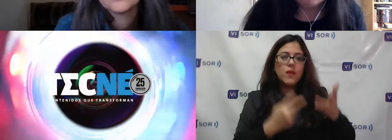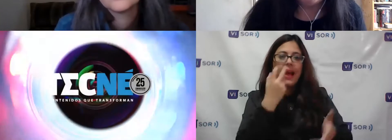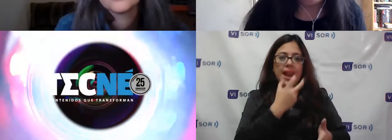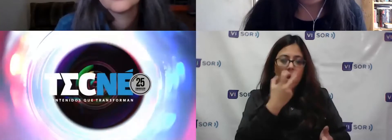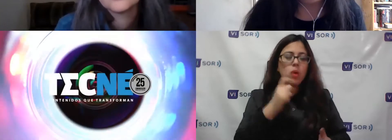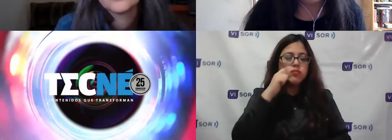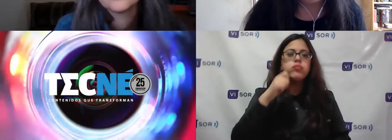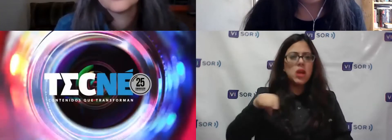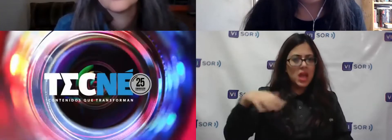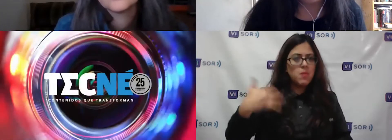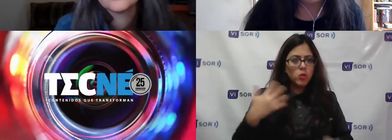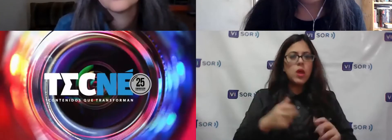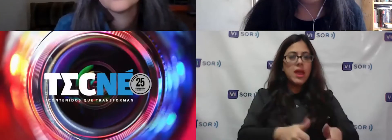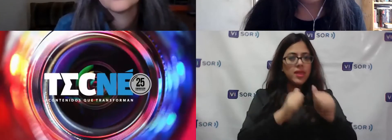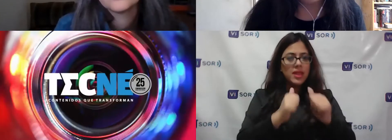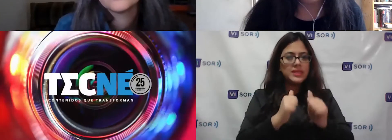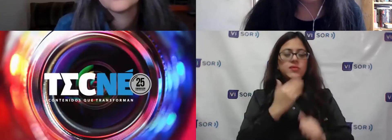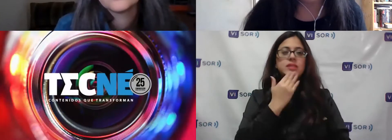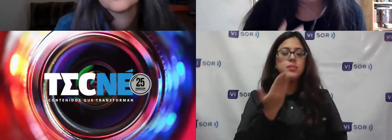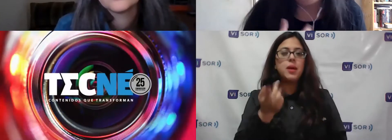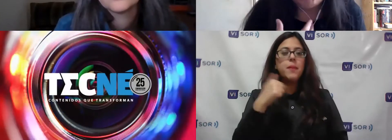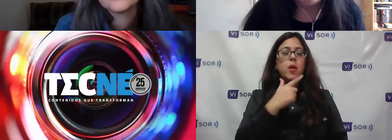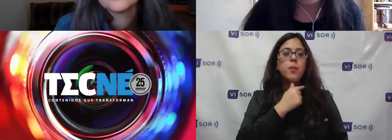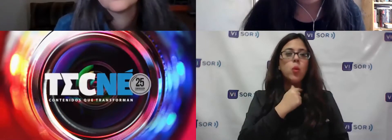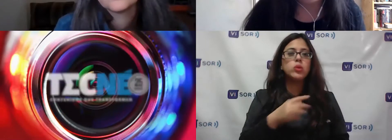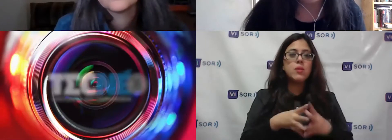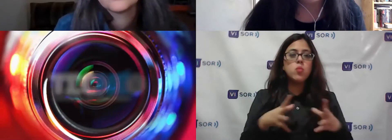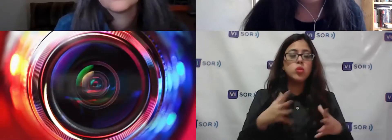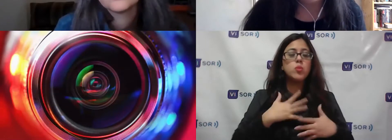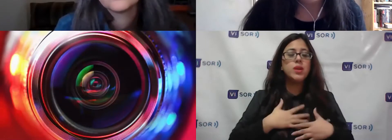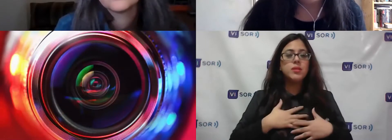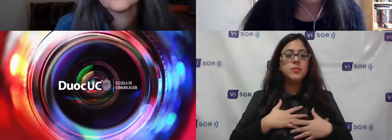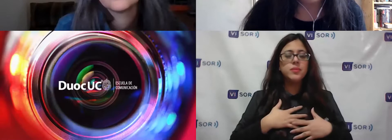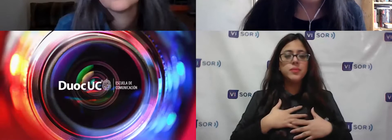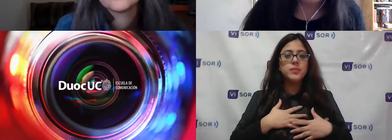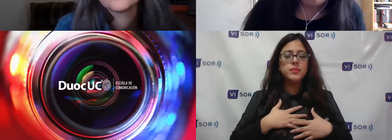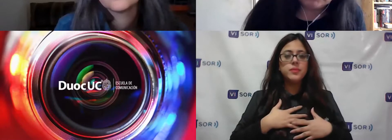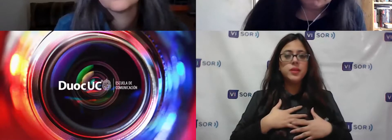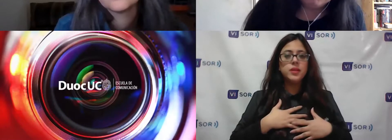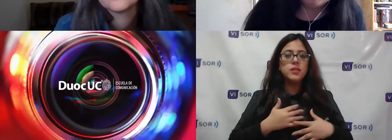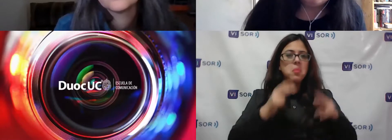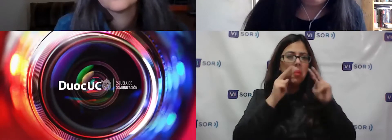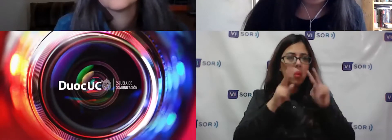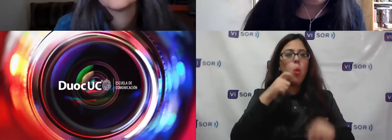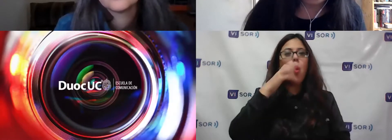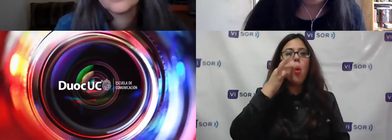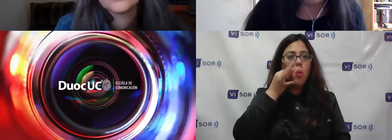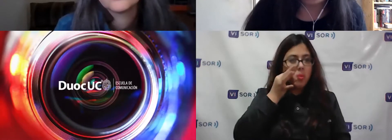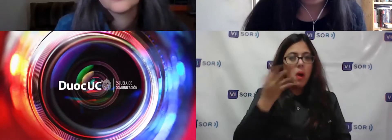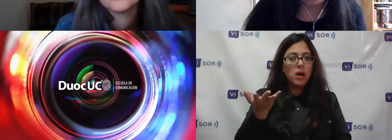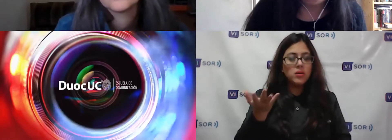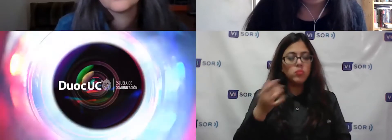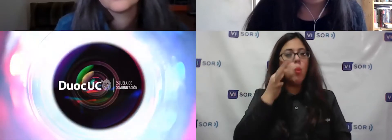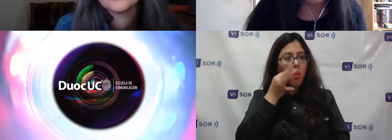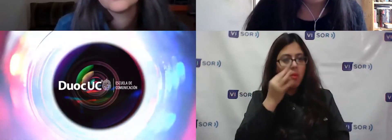desafiante pero también lo no me gusta mucho a mí personalmente porque lo encuentro muy humano o sea cuando hago muy humano un